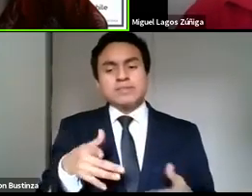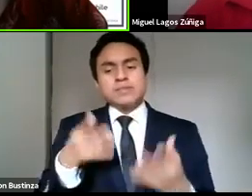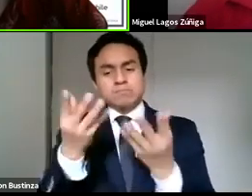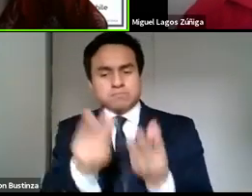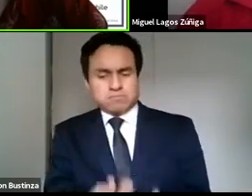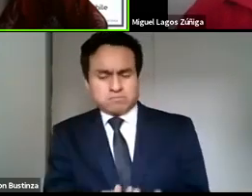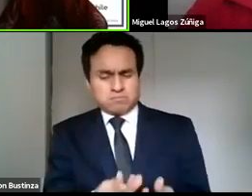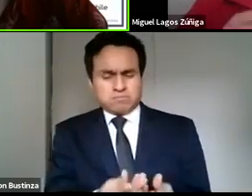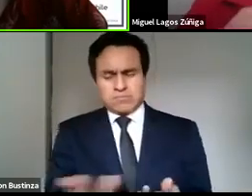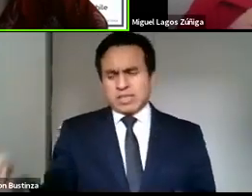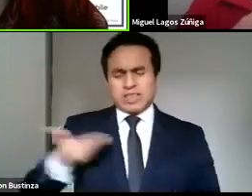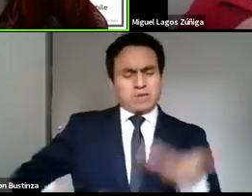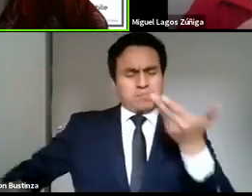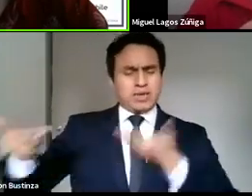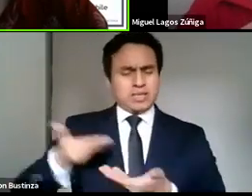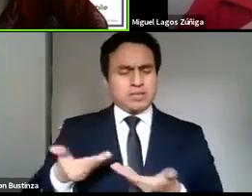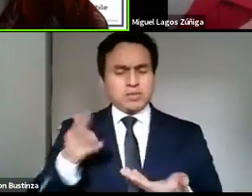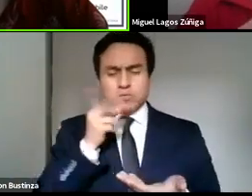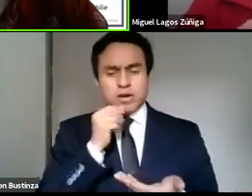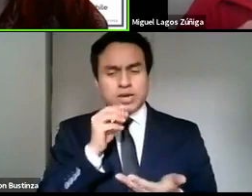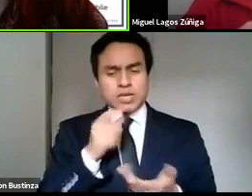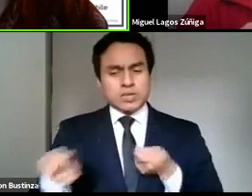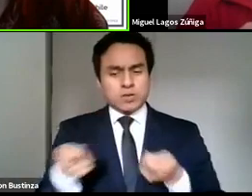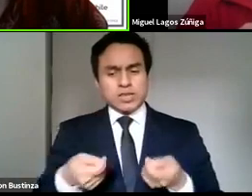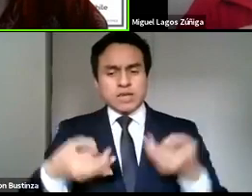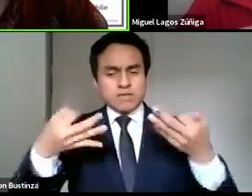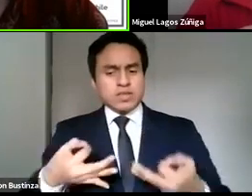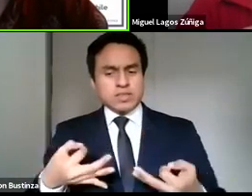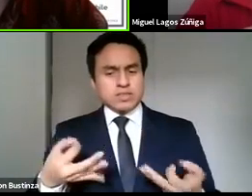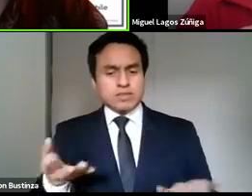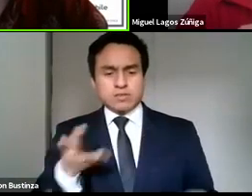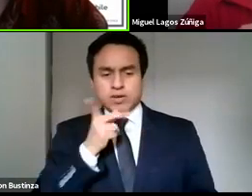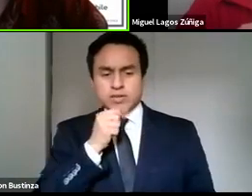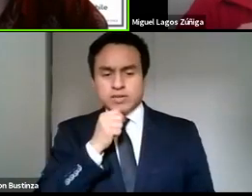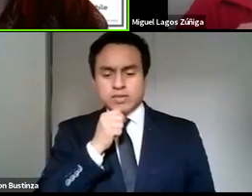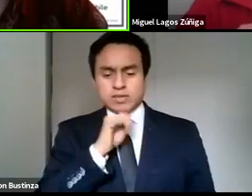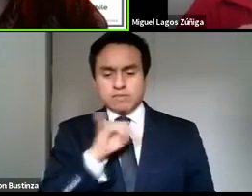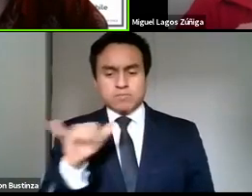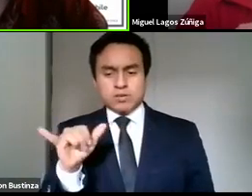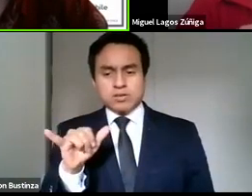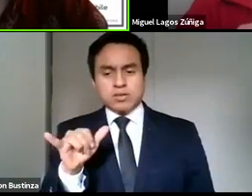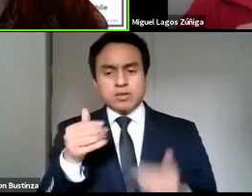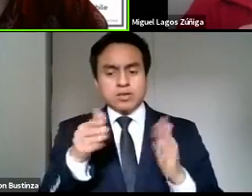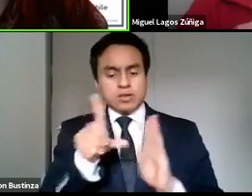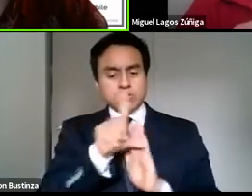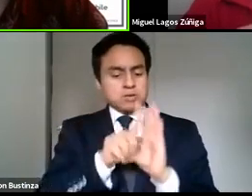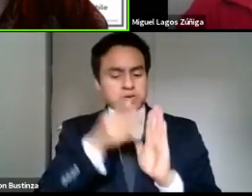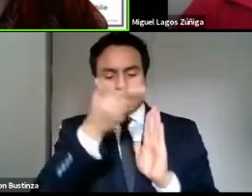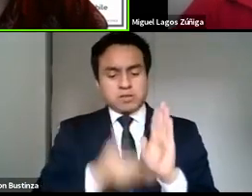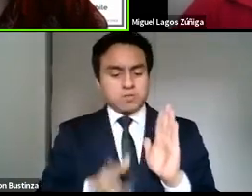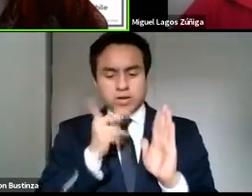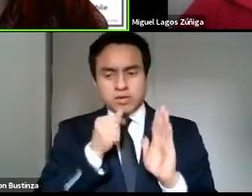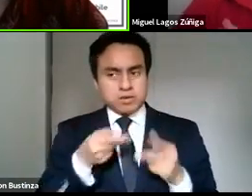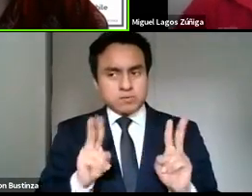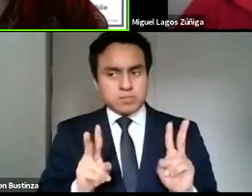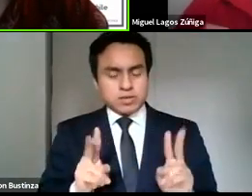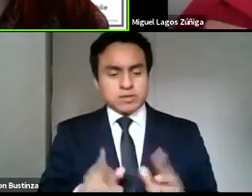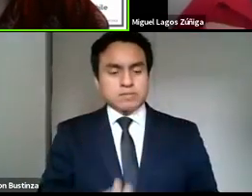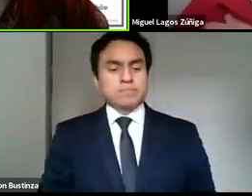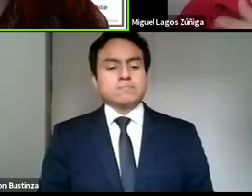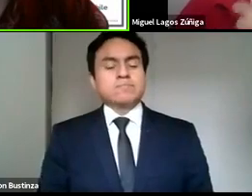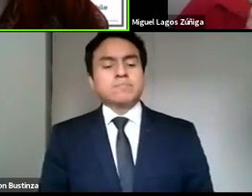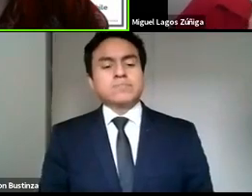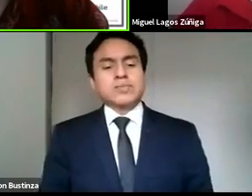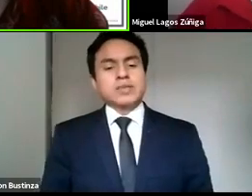aun cuando la demanda no se encuentra gestionada de manera eficiente y no existe una estructura jurídica que nos permita hacerlo?